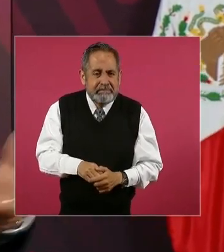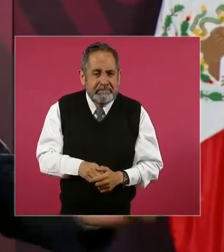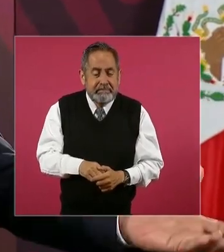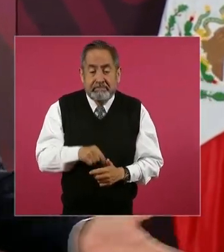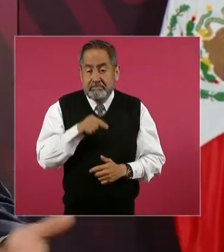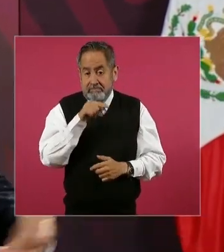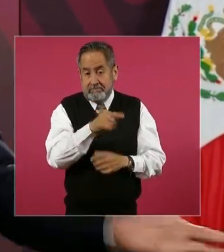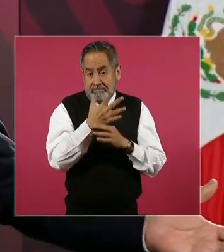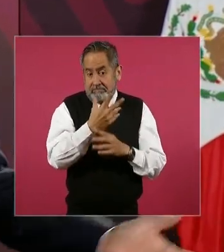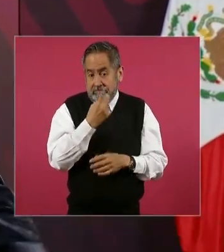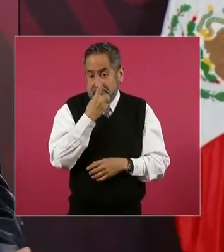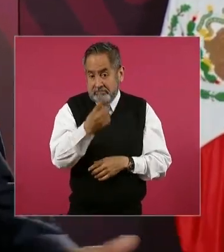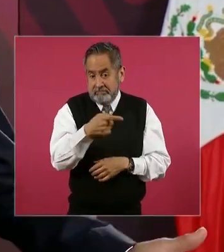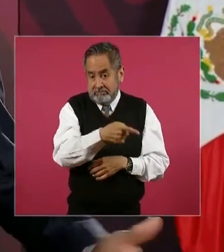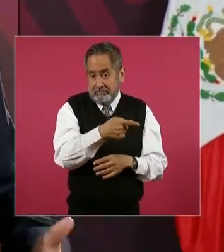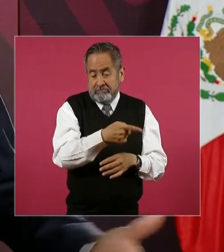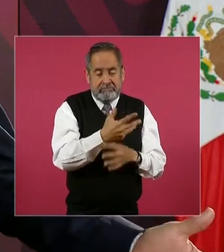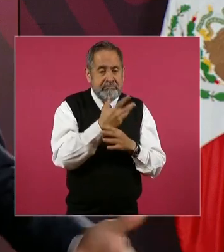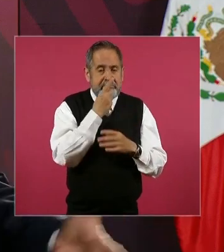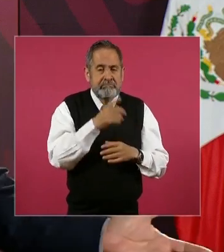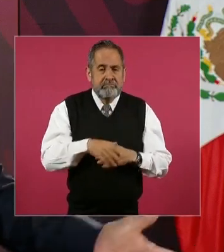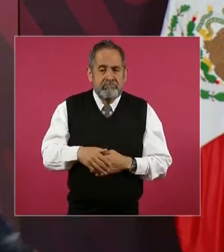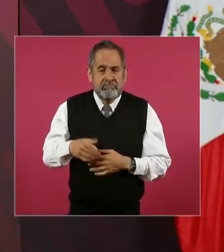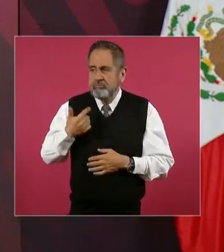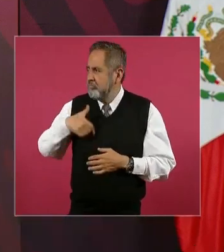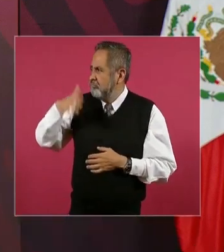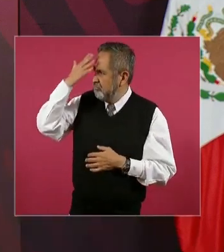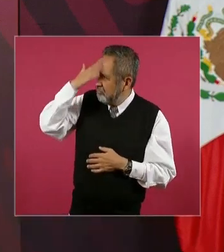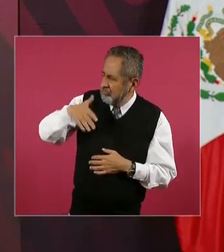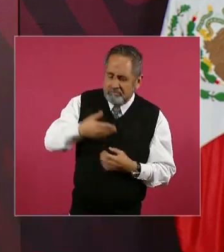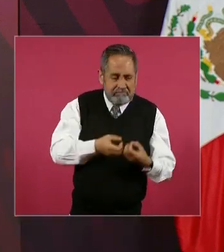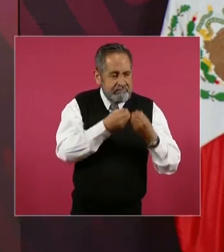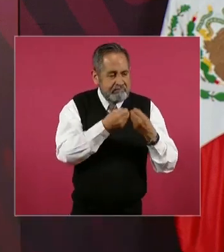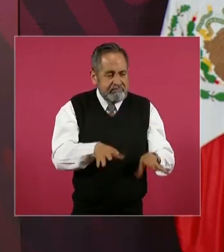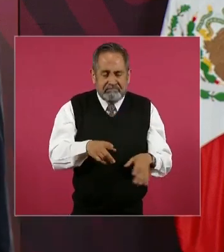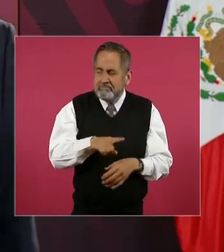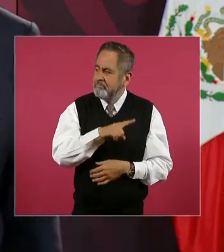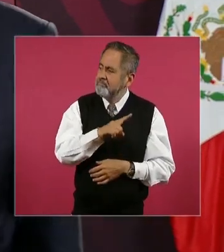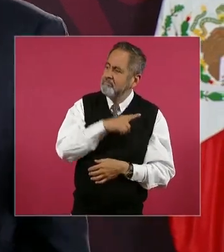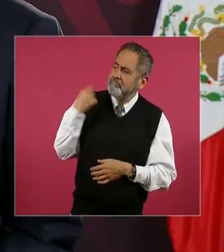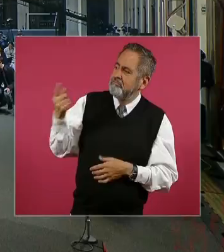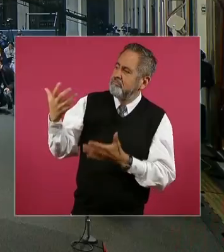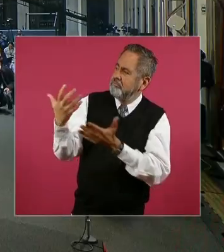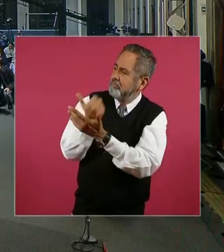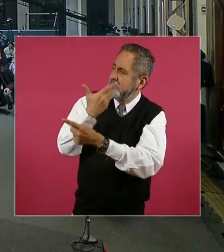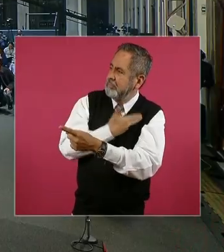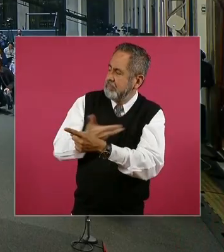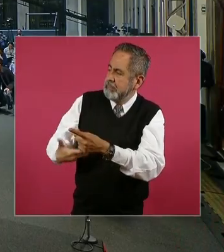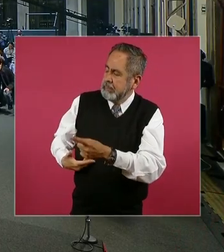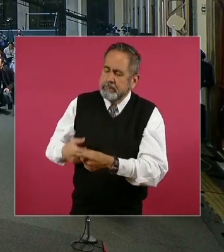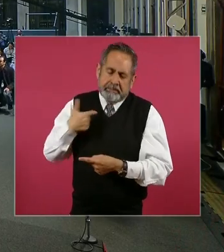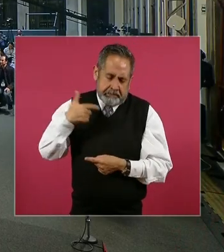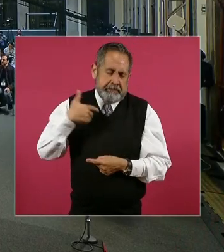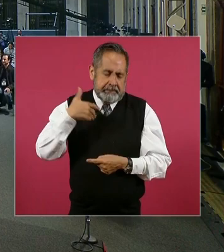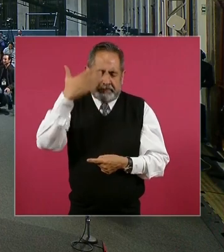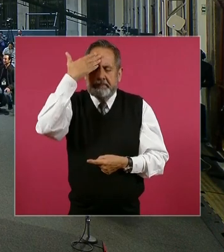llegó a decir es que sabíamos que íbamos a perder la presidencia pero